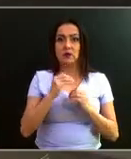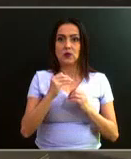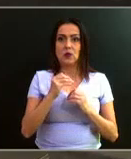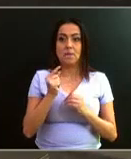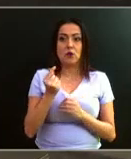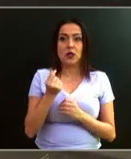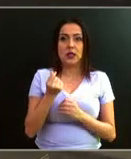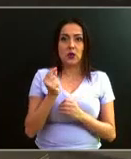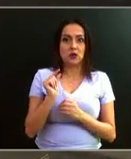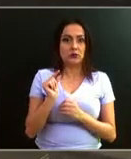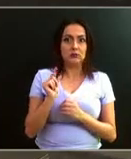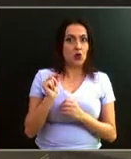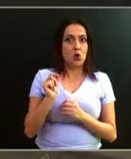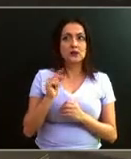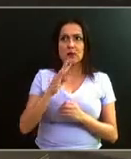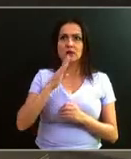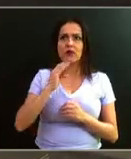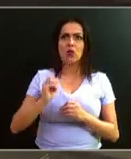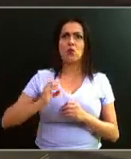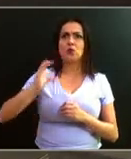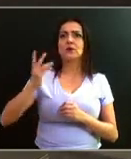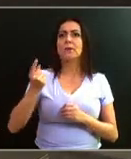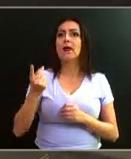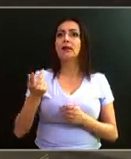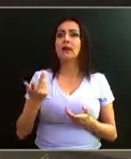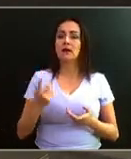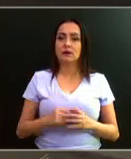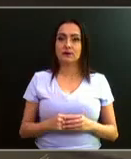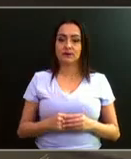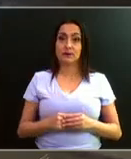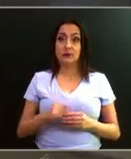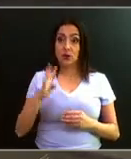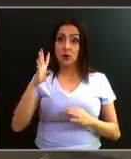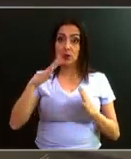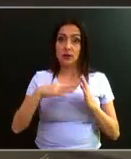como decimos popularmente, don Paul, específicamente